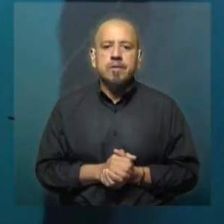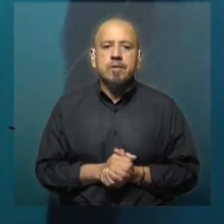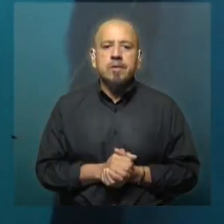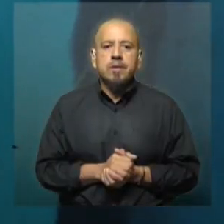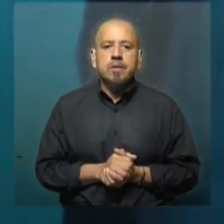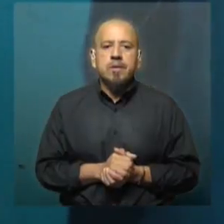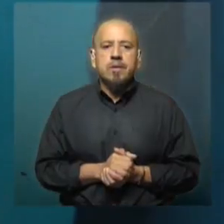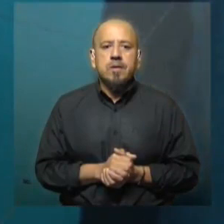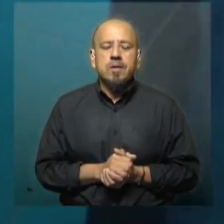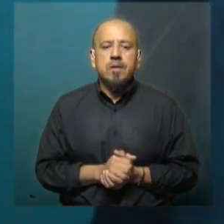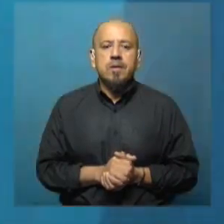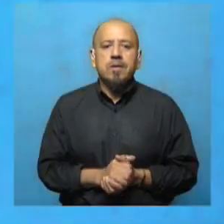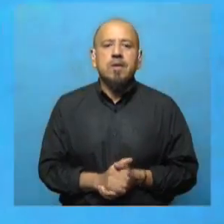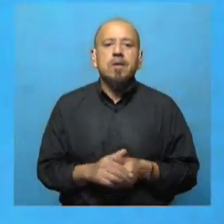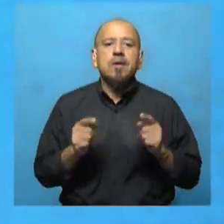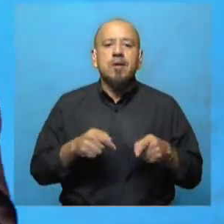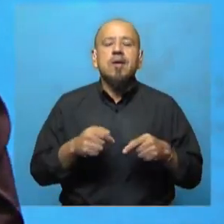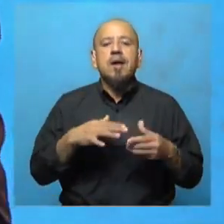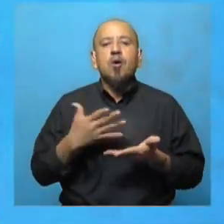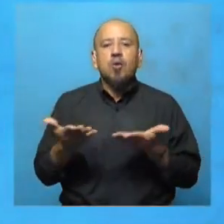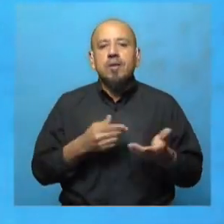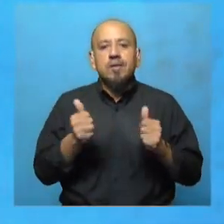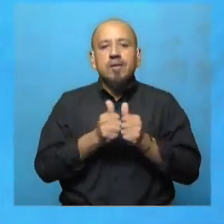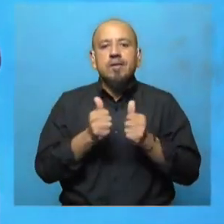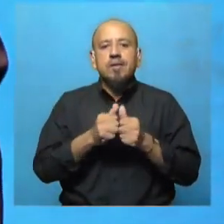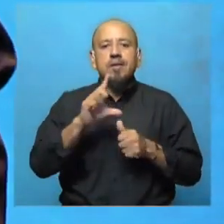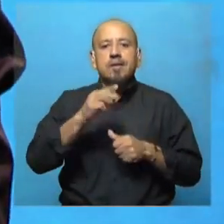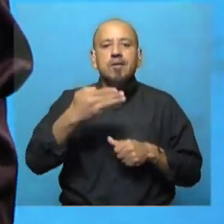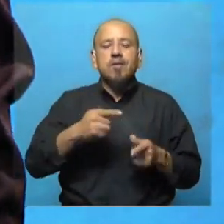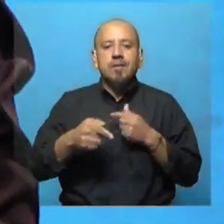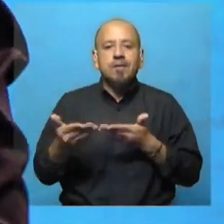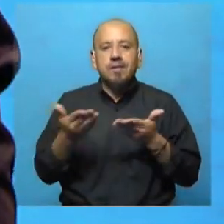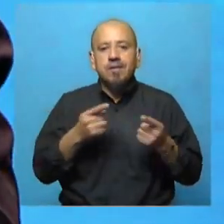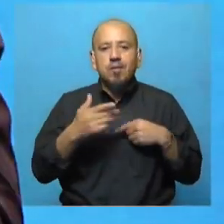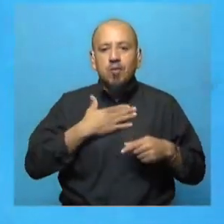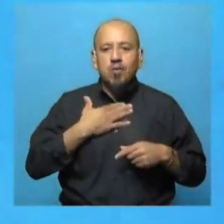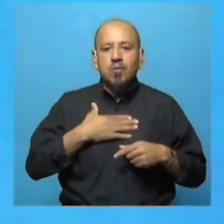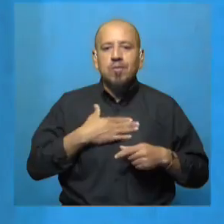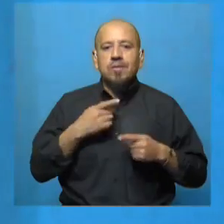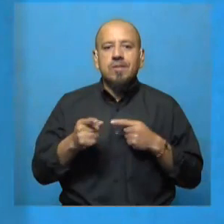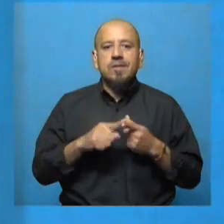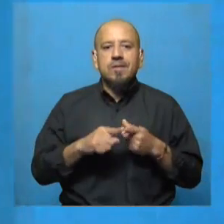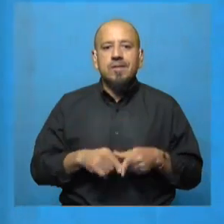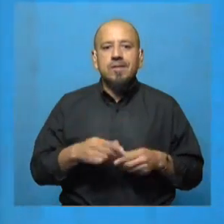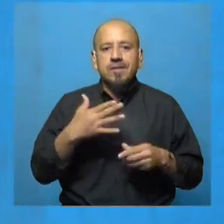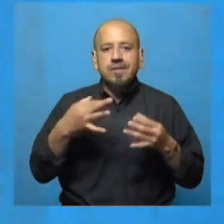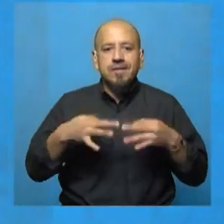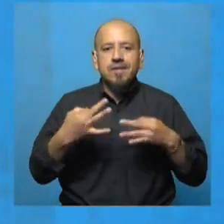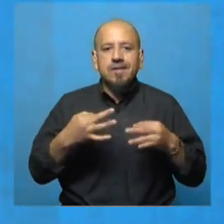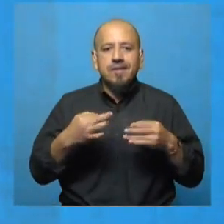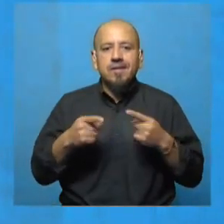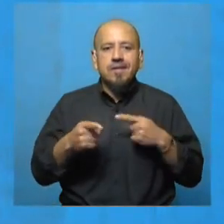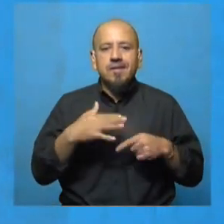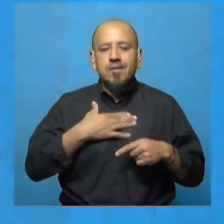bueno y precisamente Néstor y nos acompañan Aquí esta noche en venían por acá la verdad que Igualmente